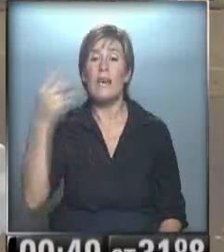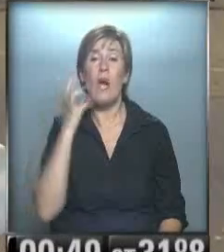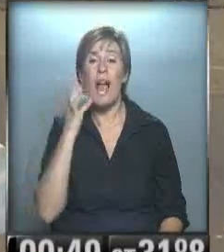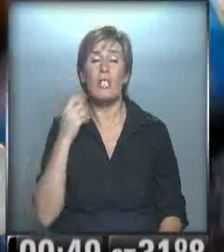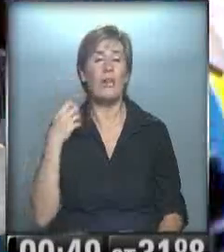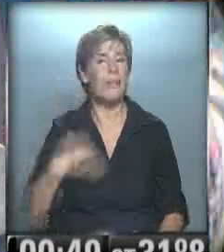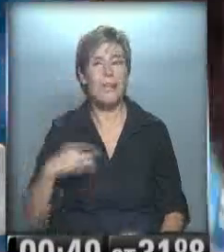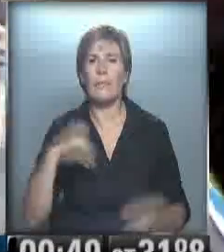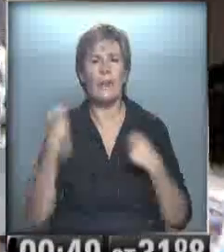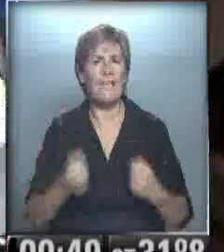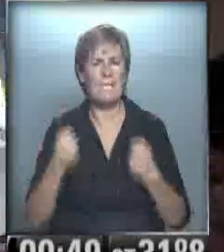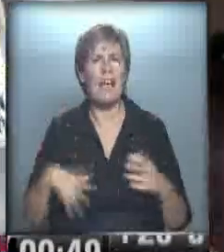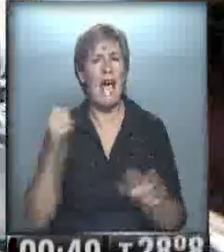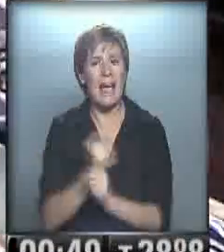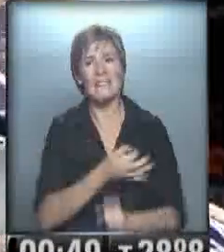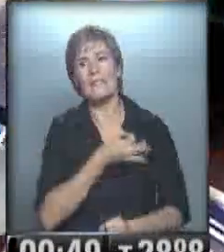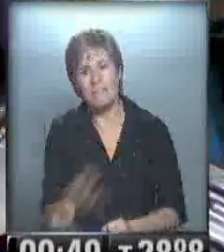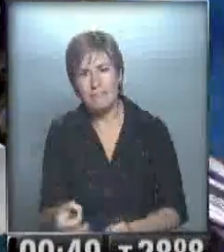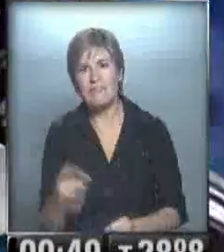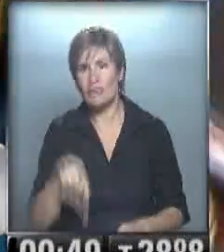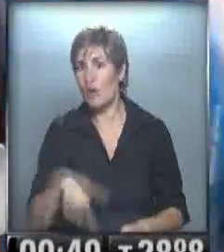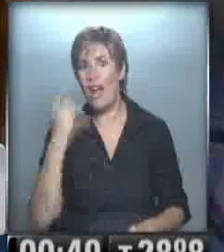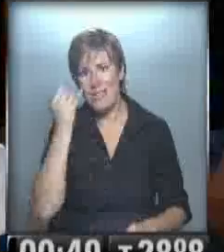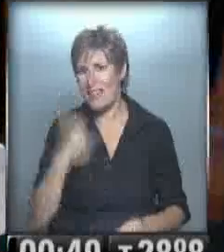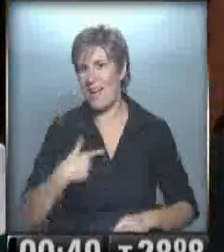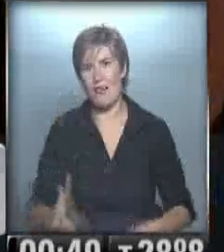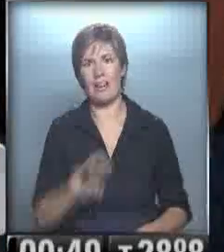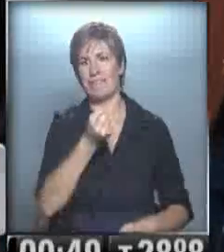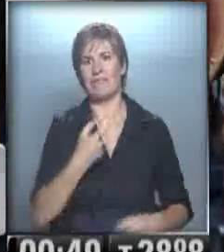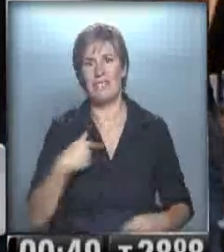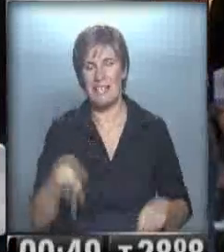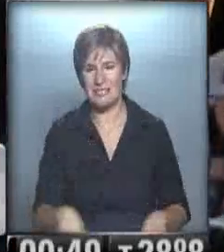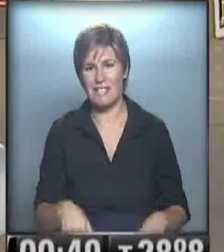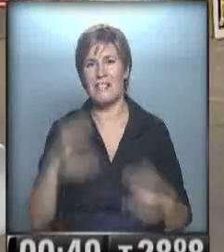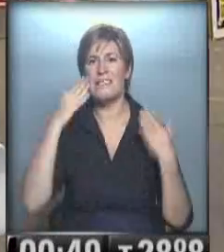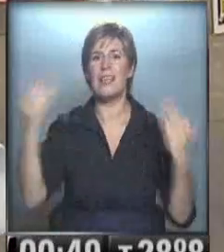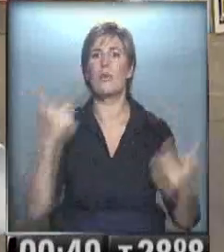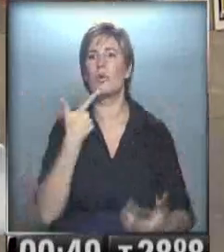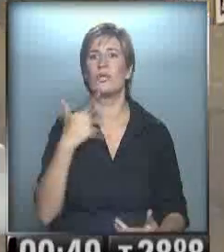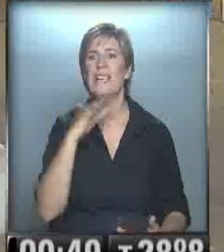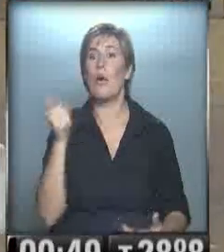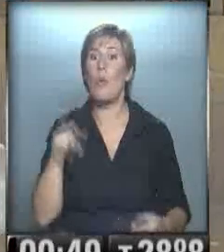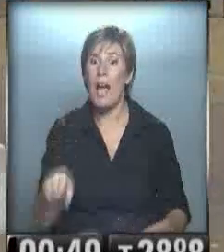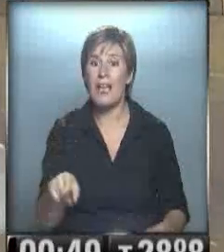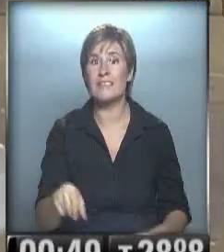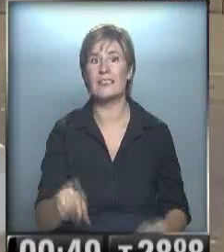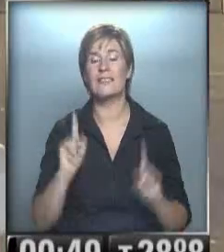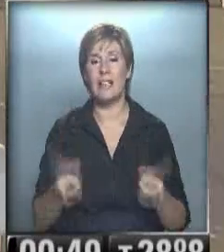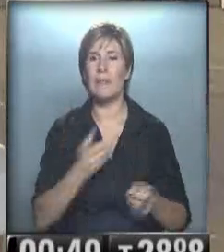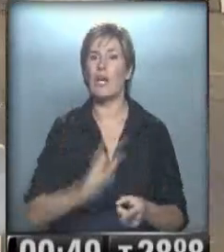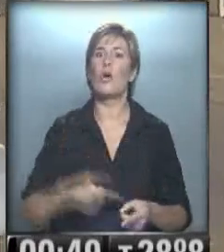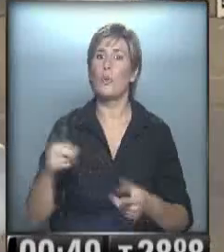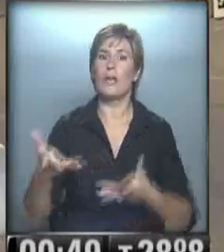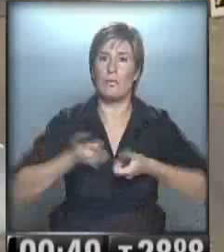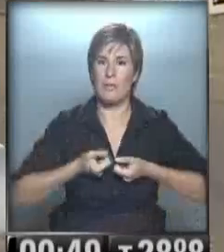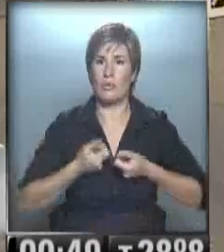los sueños se cumplen. Y eso es lo que yo cumplí ahora. Le mando un saludo a todos los sanjuaninos, y en el apoyo del gobierno ha estado todo el apoyo